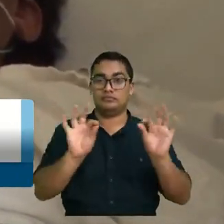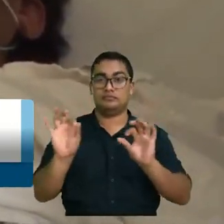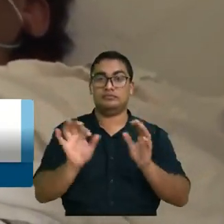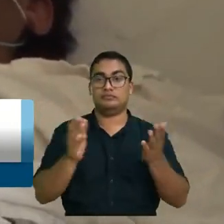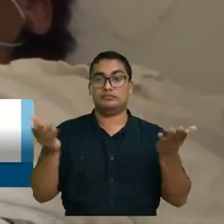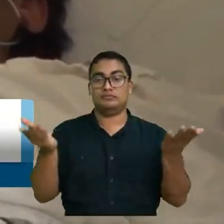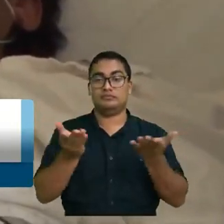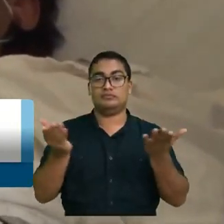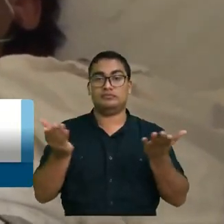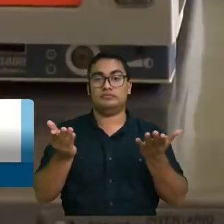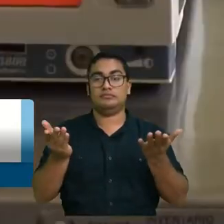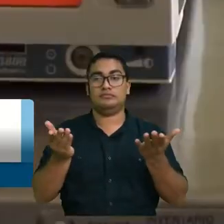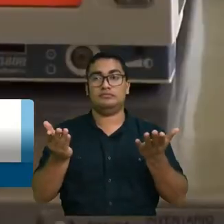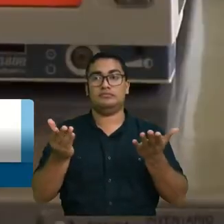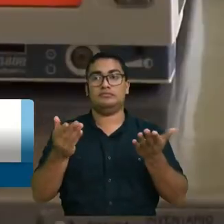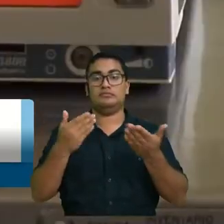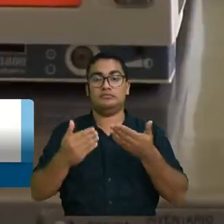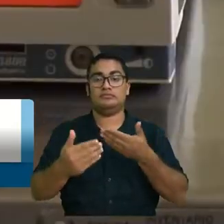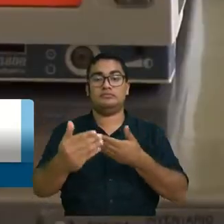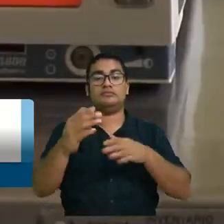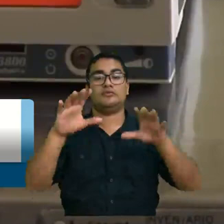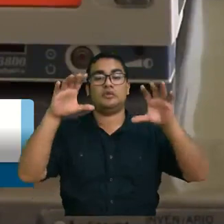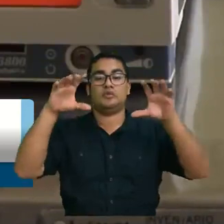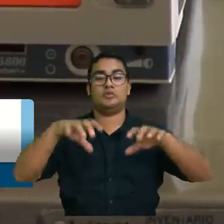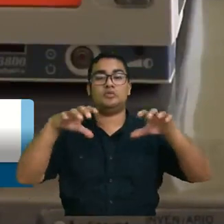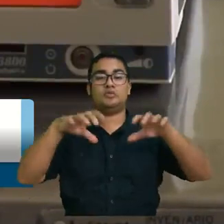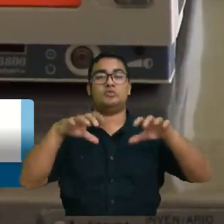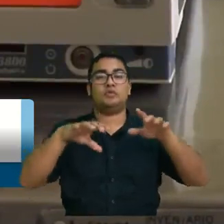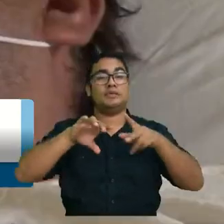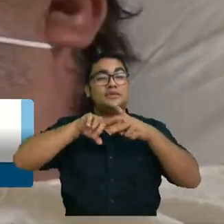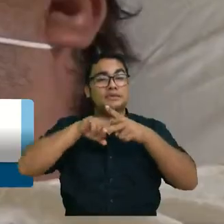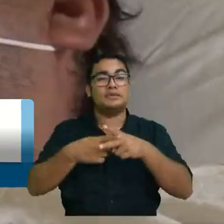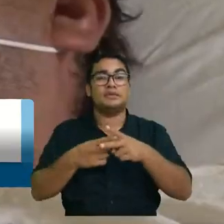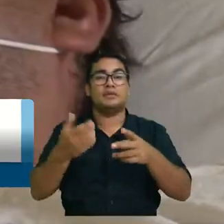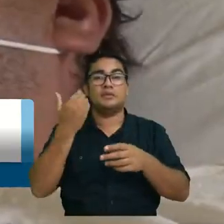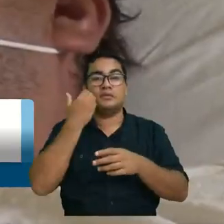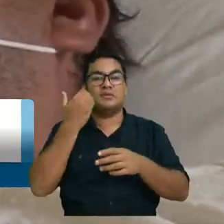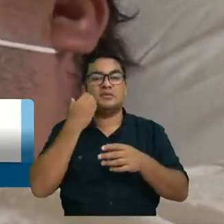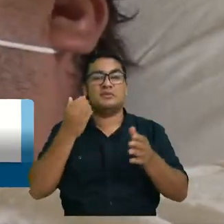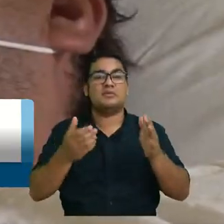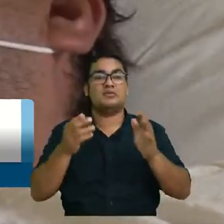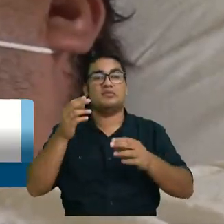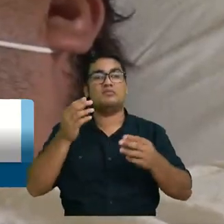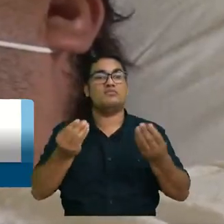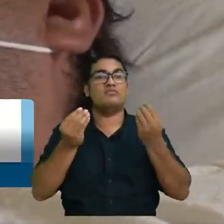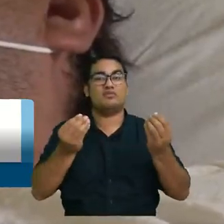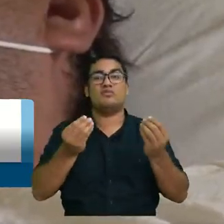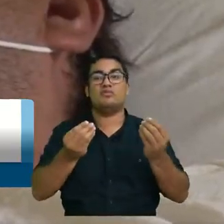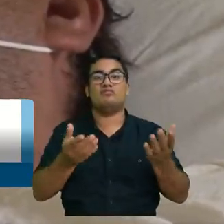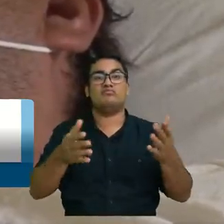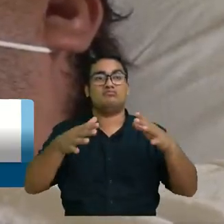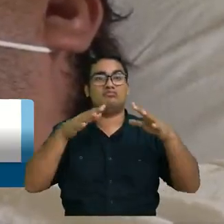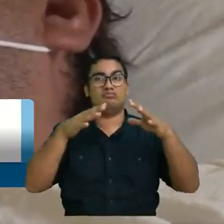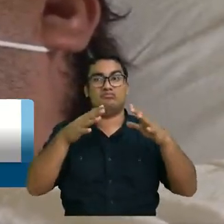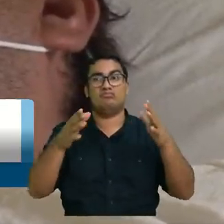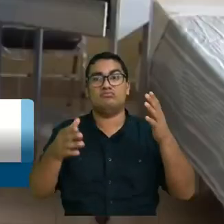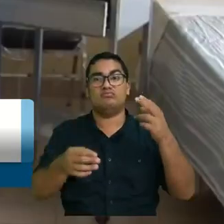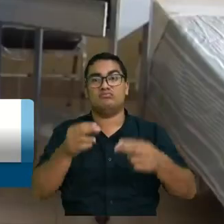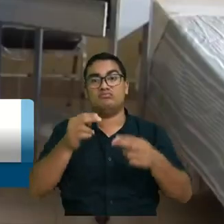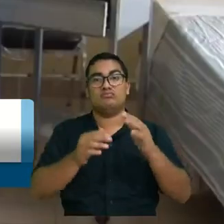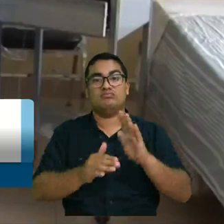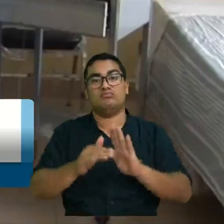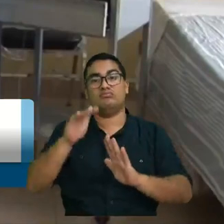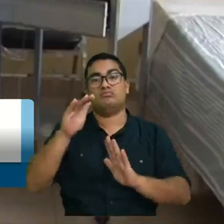medida que se va acercando el tiempo de invierno, estas enfermedades van aumentando en número. Normalmente aumentan